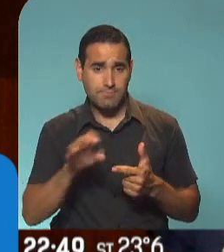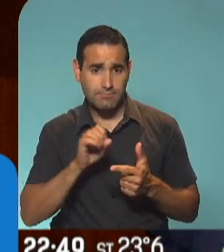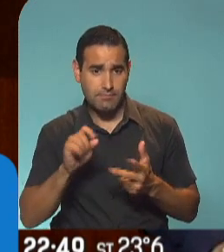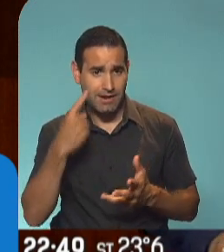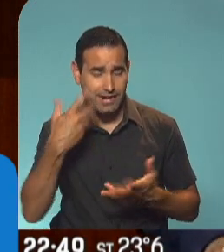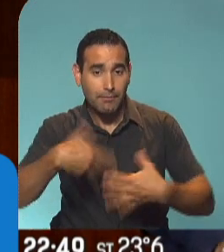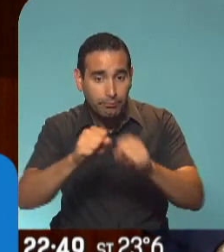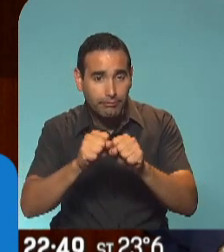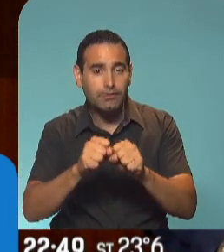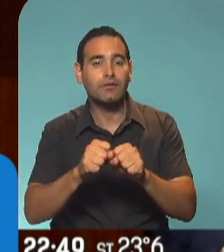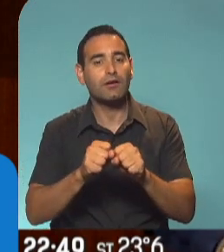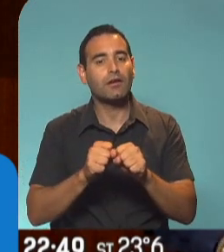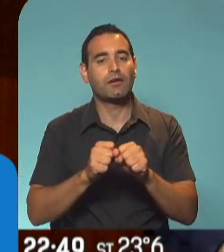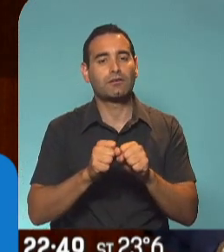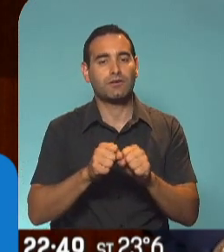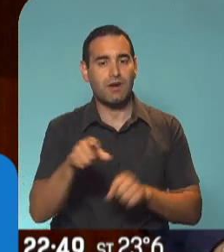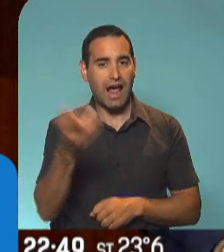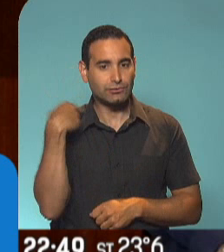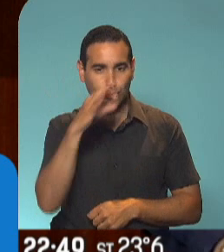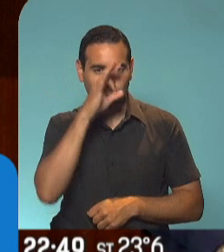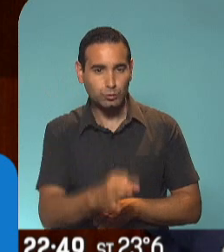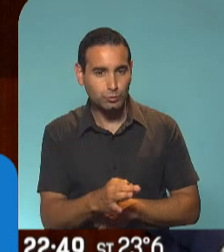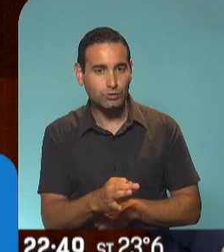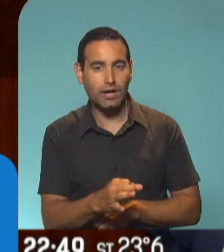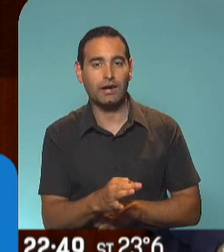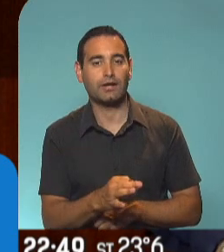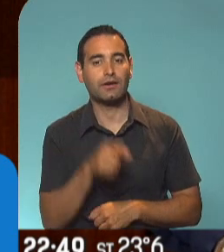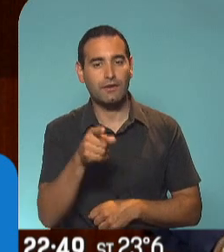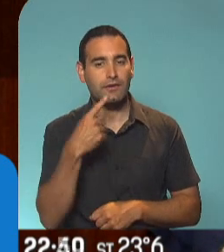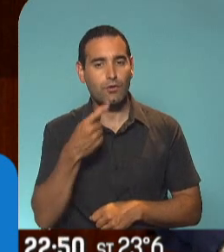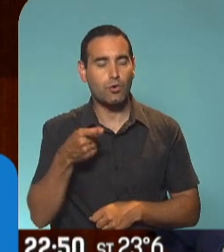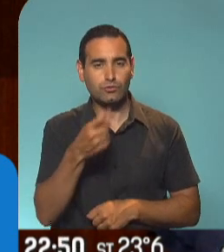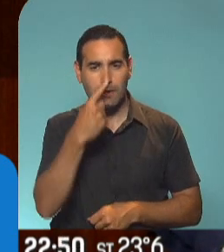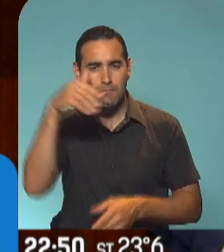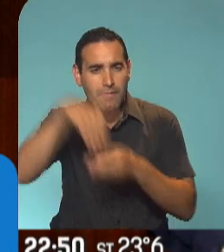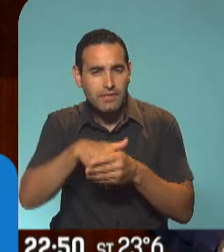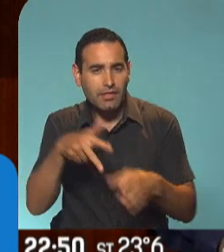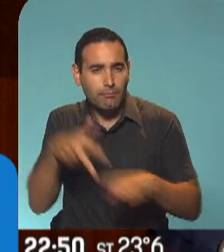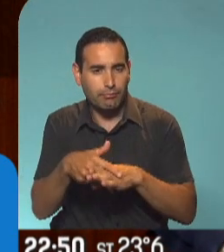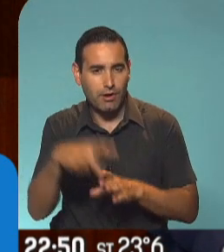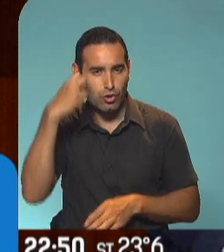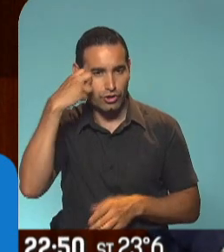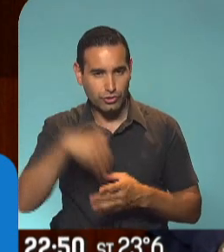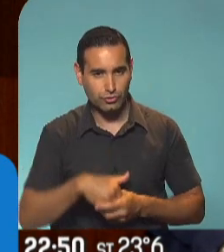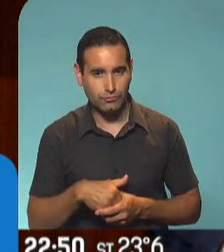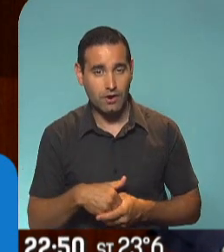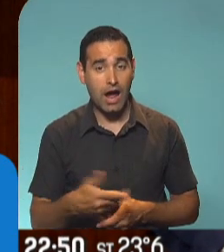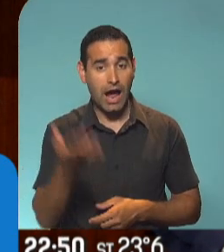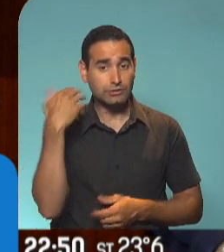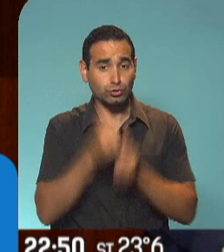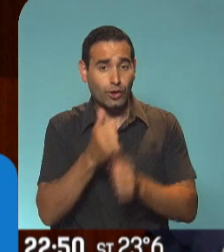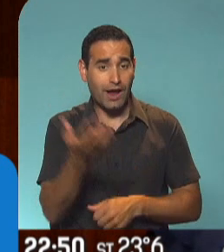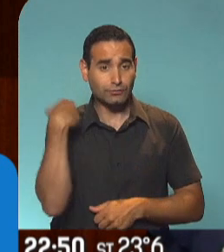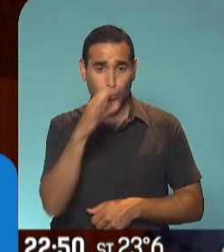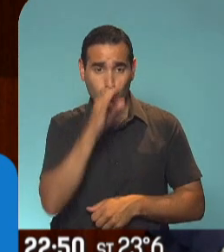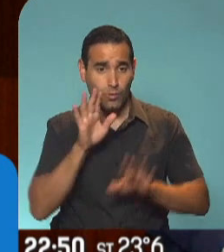unprecedented, indiscriminate, and categorical campaign of defiance and obstruction. Never before in the history of our